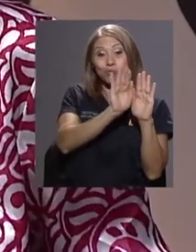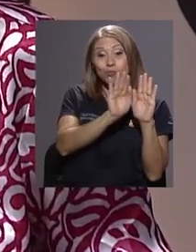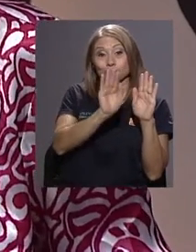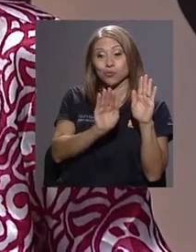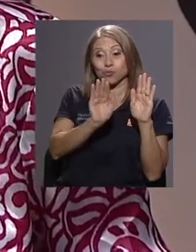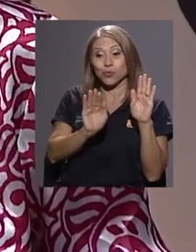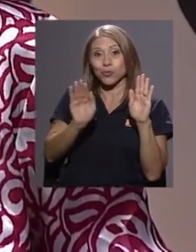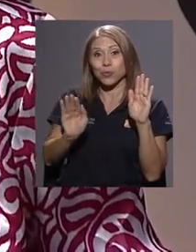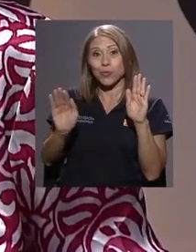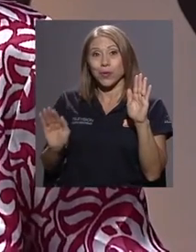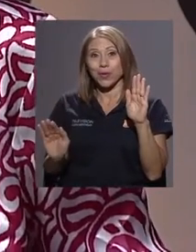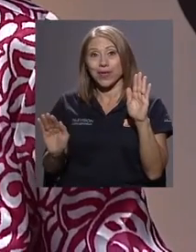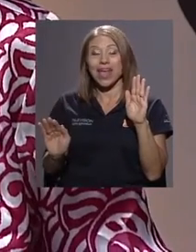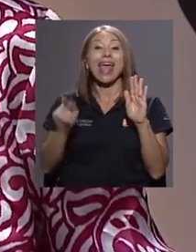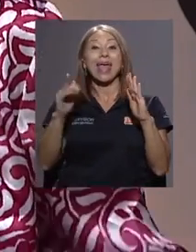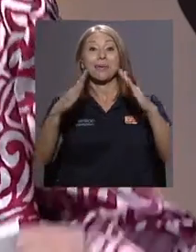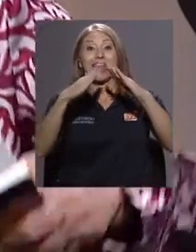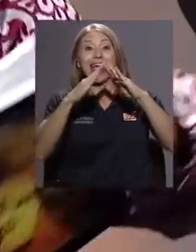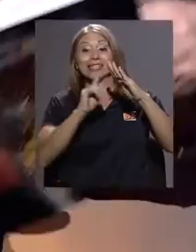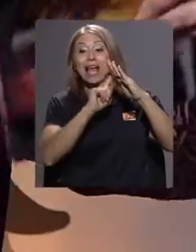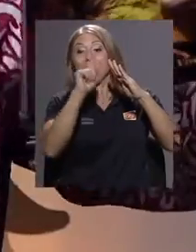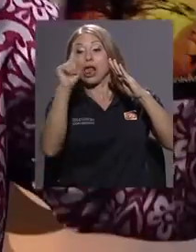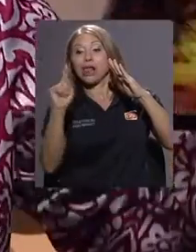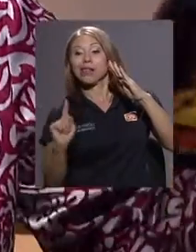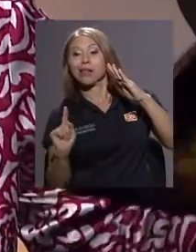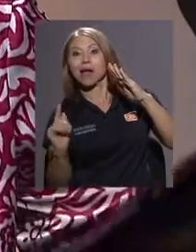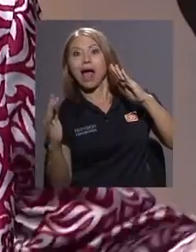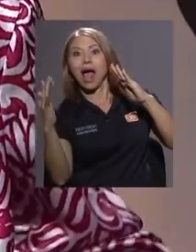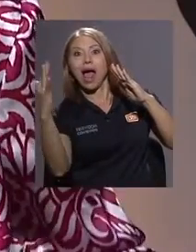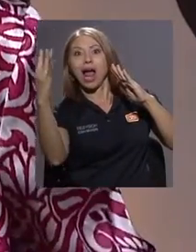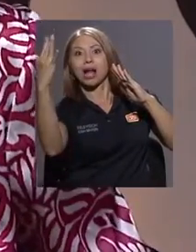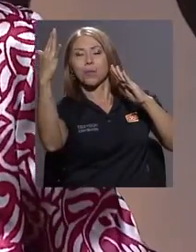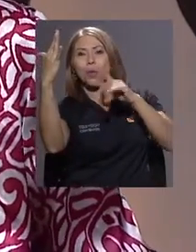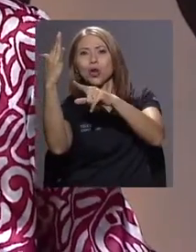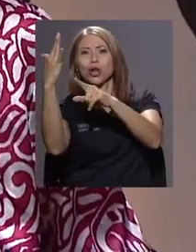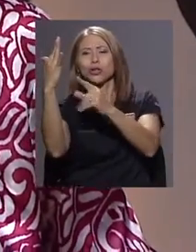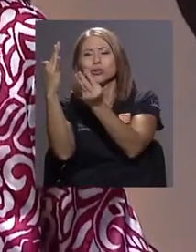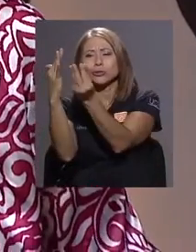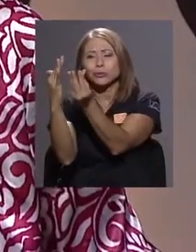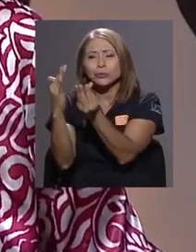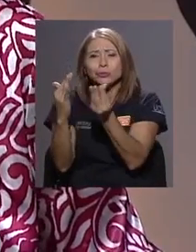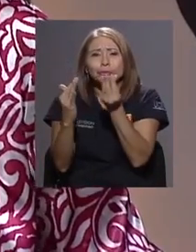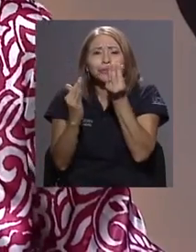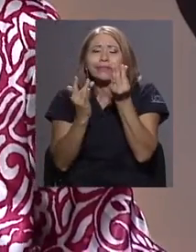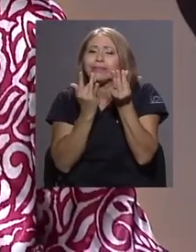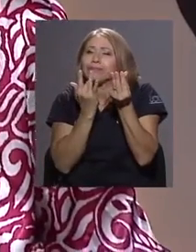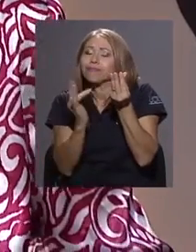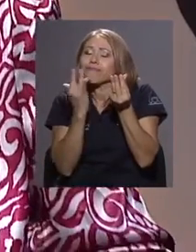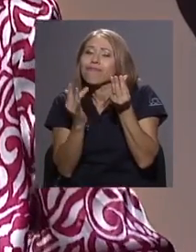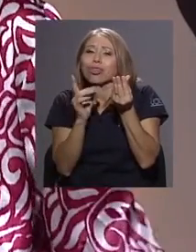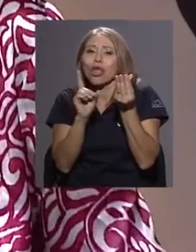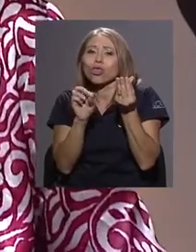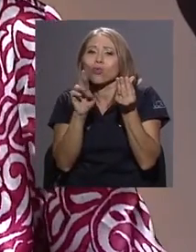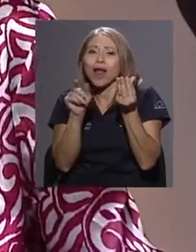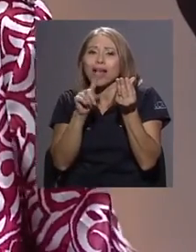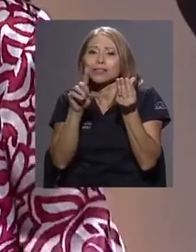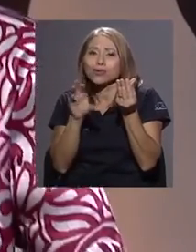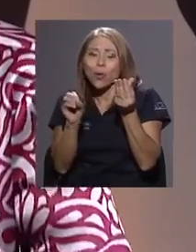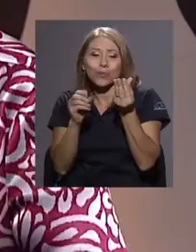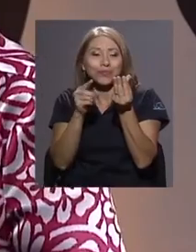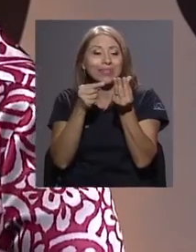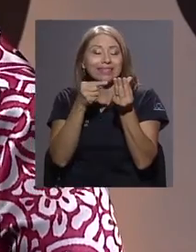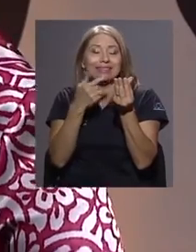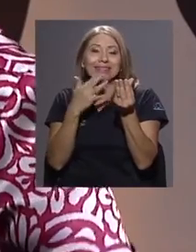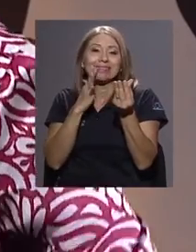patio de la casa había un árbol de durazno que yo veía gigantes con de unos duraznos amarillos así riquísimos no entonces mi